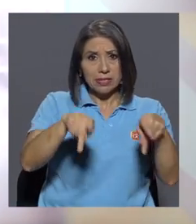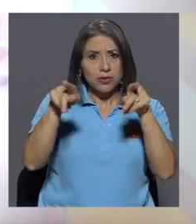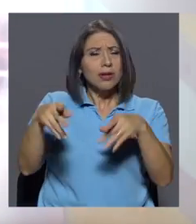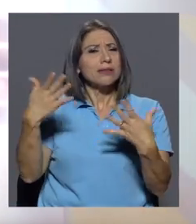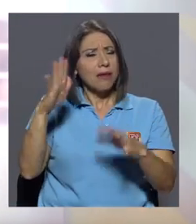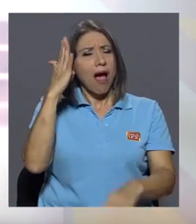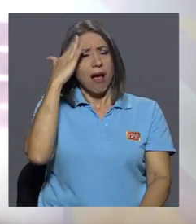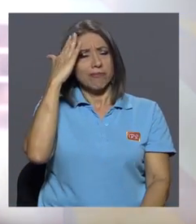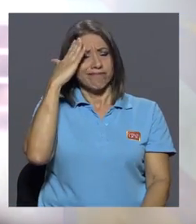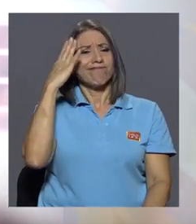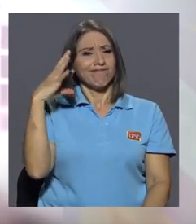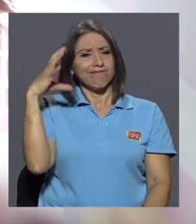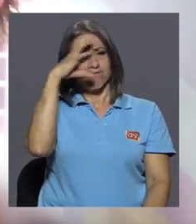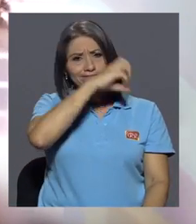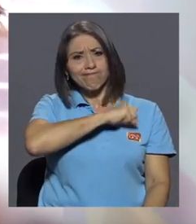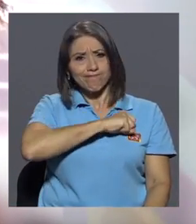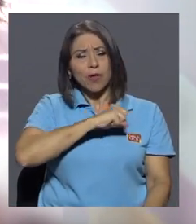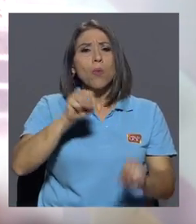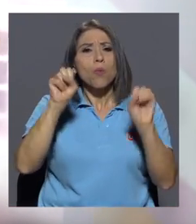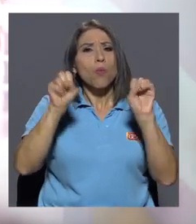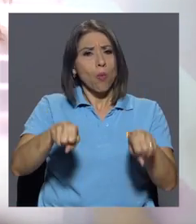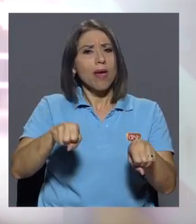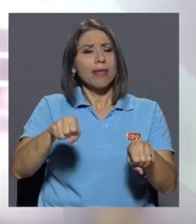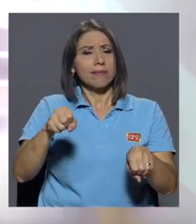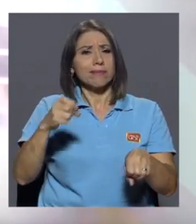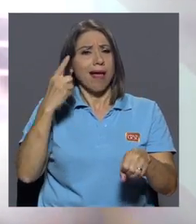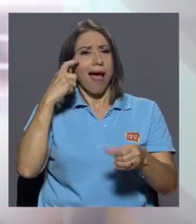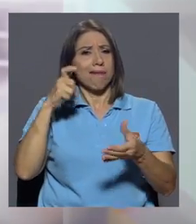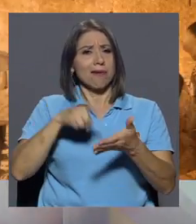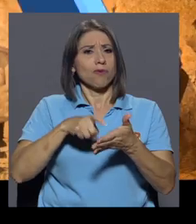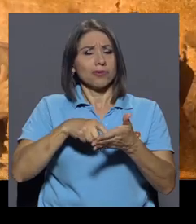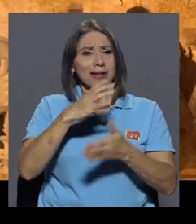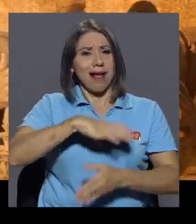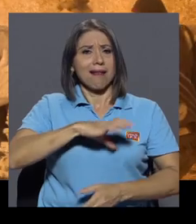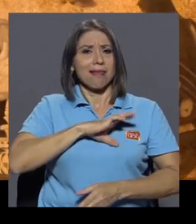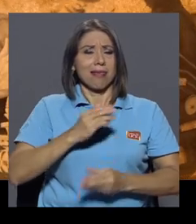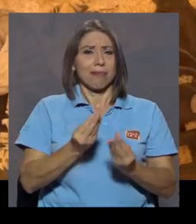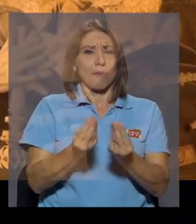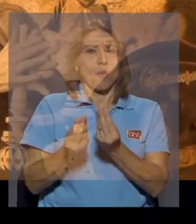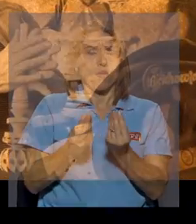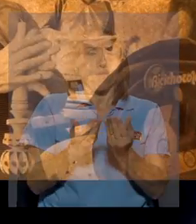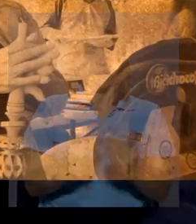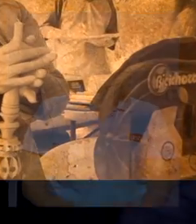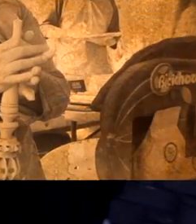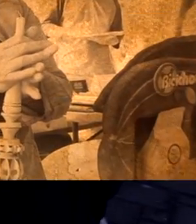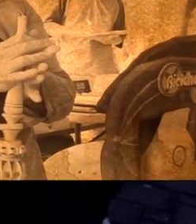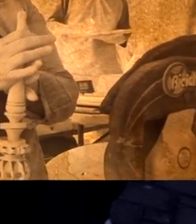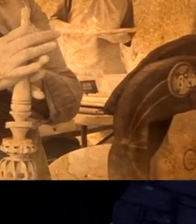conscientes, ¿verdad? Que pueden reconocer la calidad de nuestro producto.